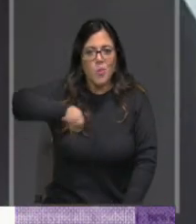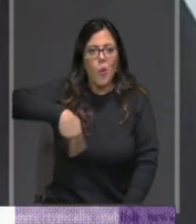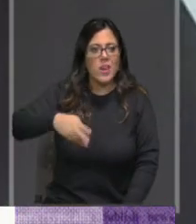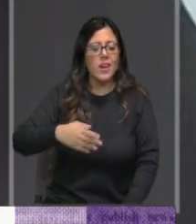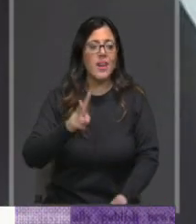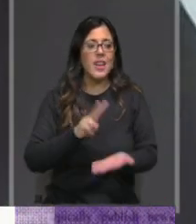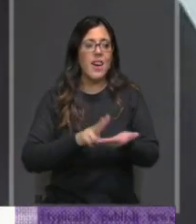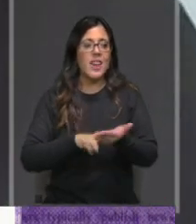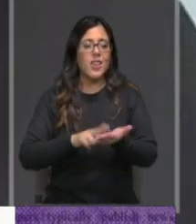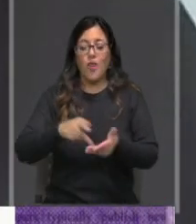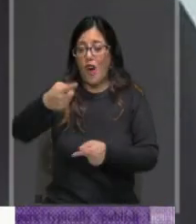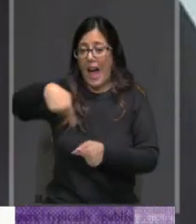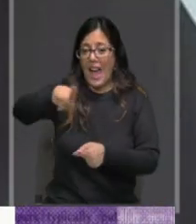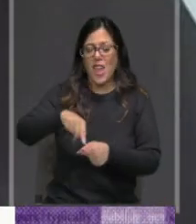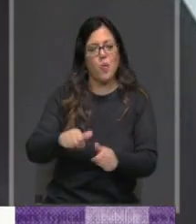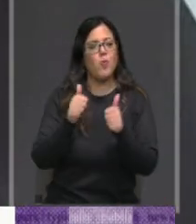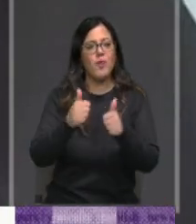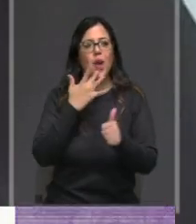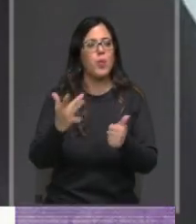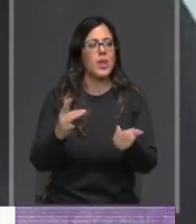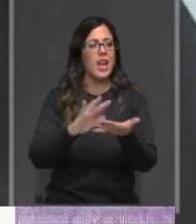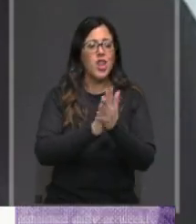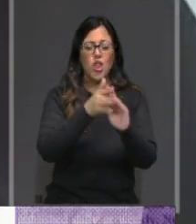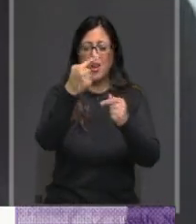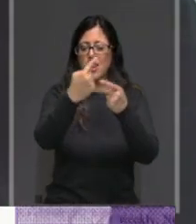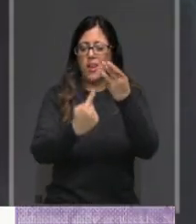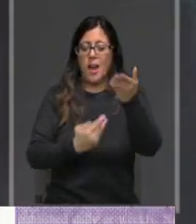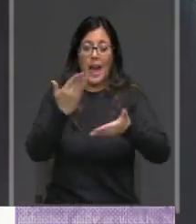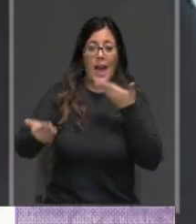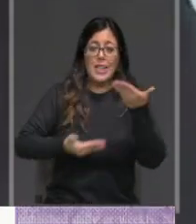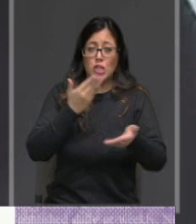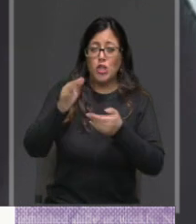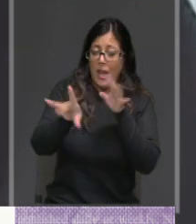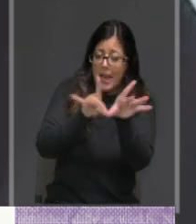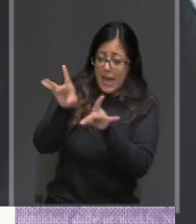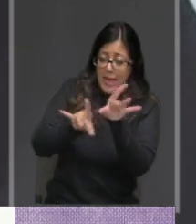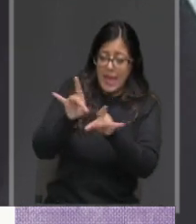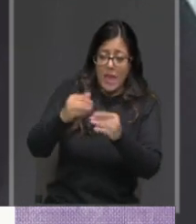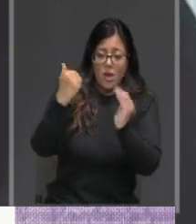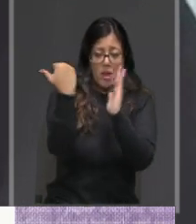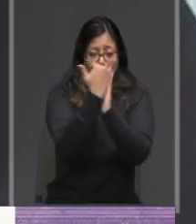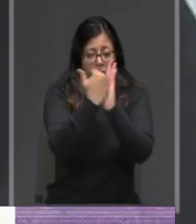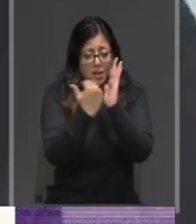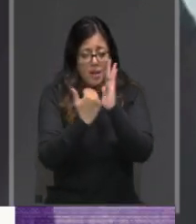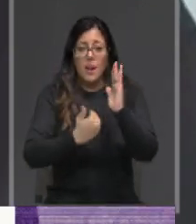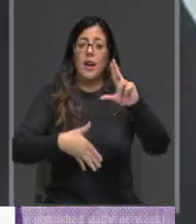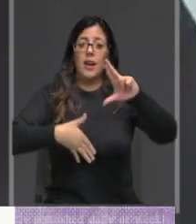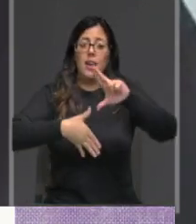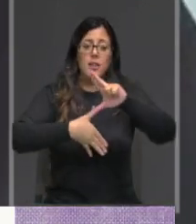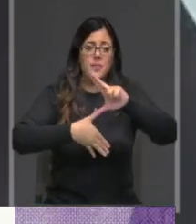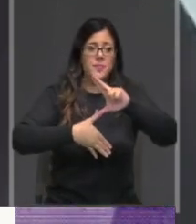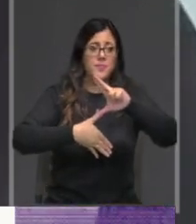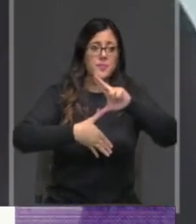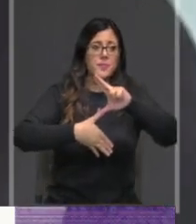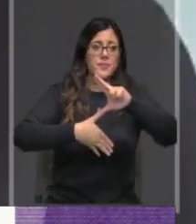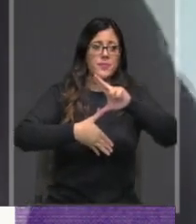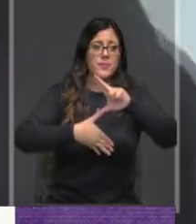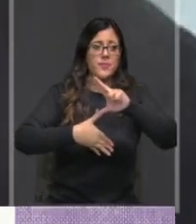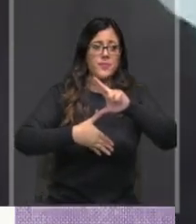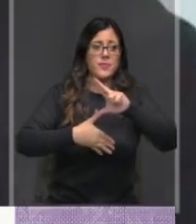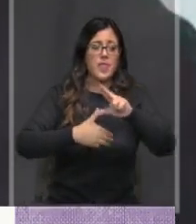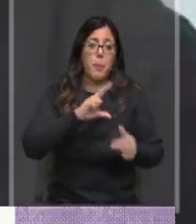verdad que les quedó muy bien porque entre todas las canciones que podían haber elegido de Latinoamérica para una entrega de